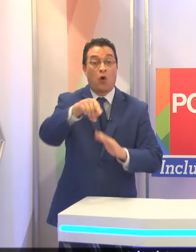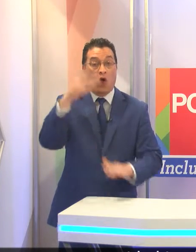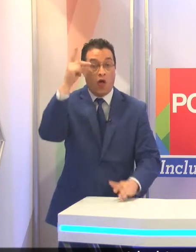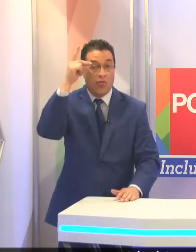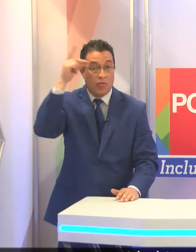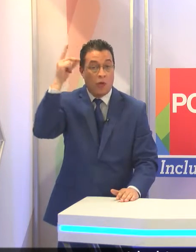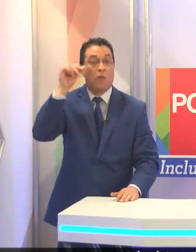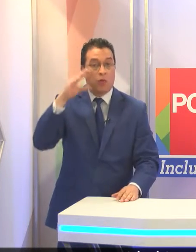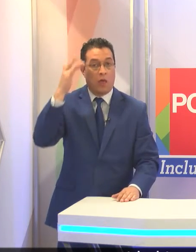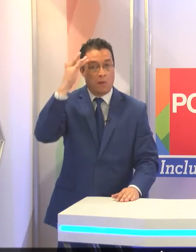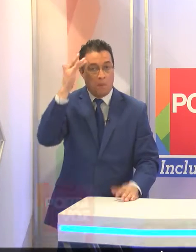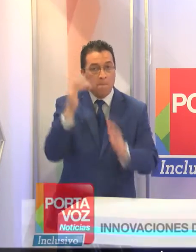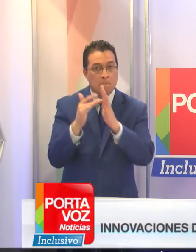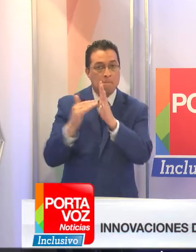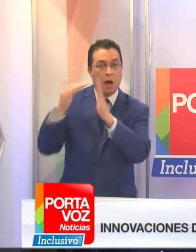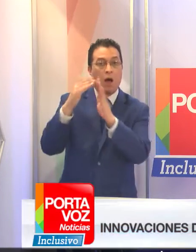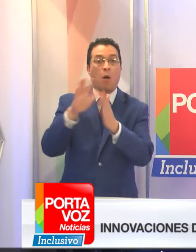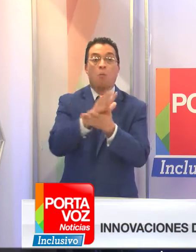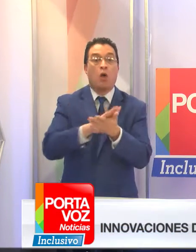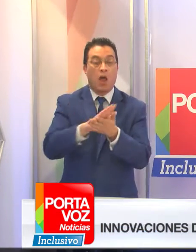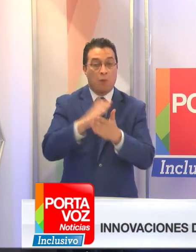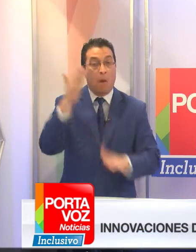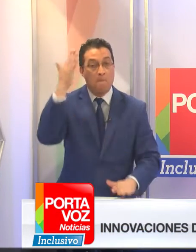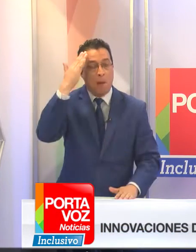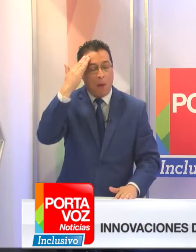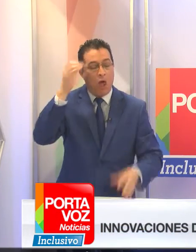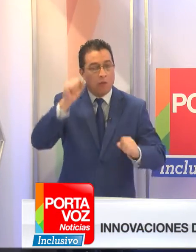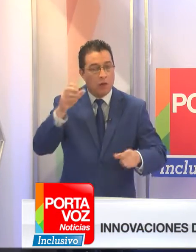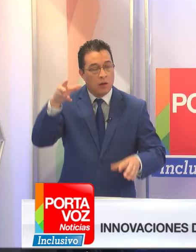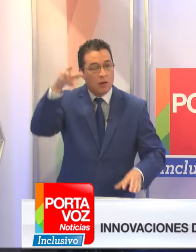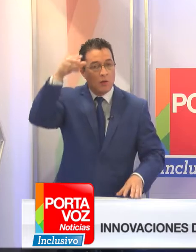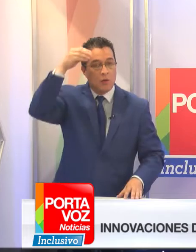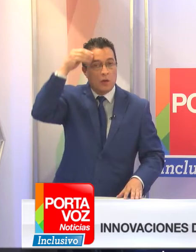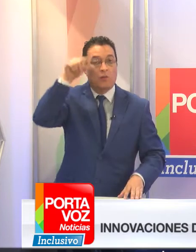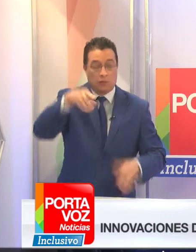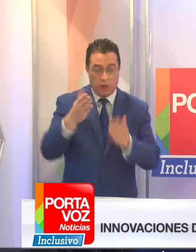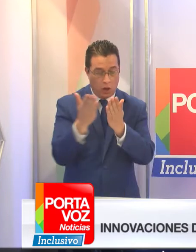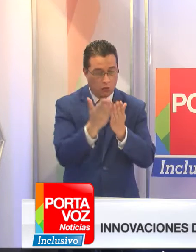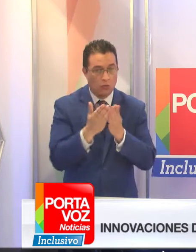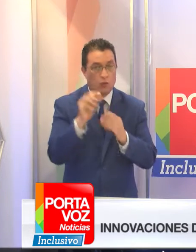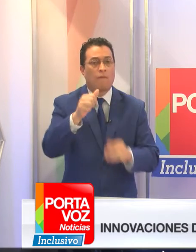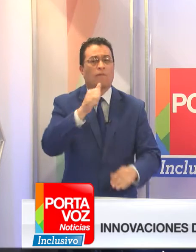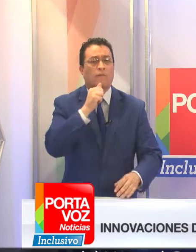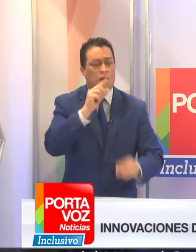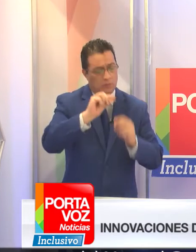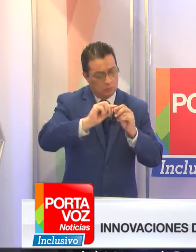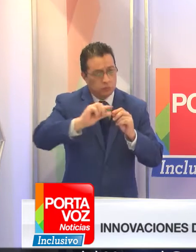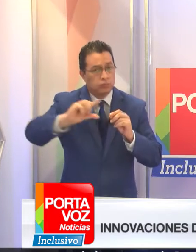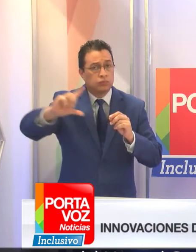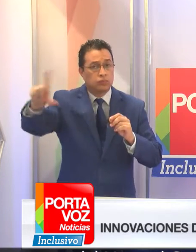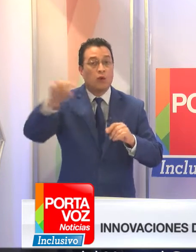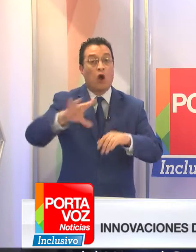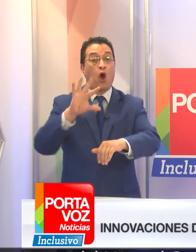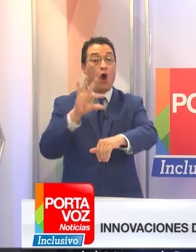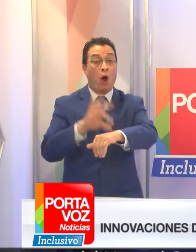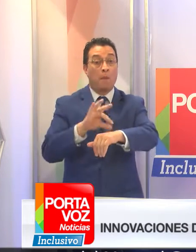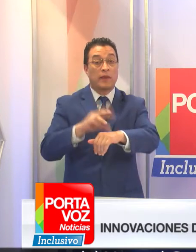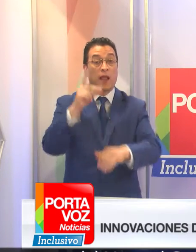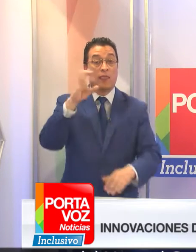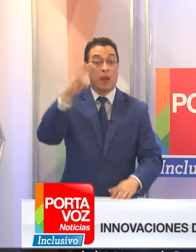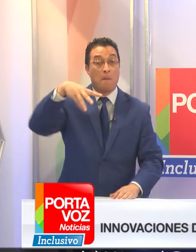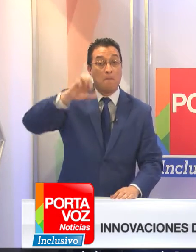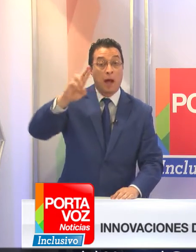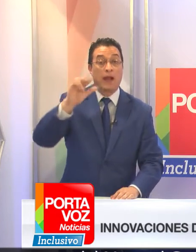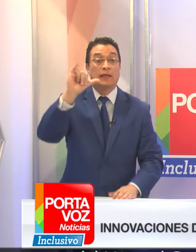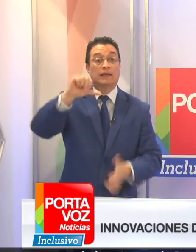intelectual, por ejemplo, la memoria. Aunque este estudio está recién comenzando, el Instituto Hospital del Mar y el